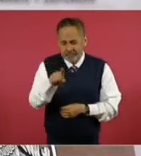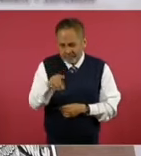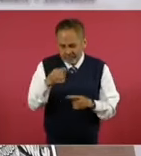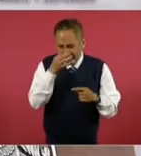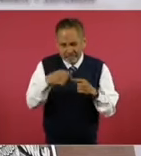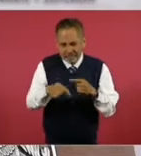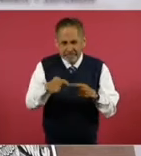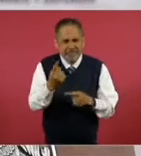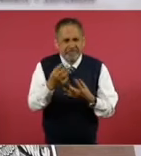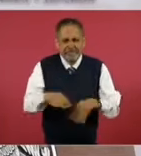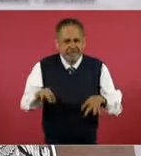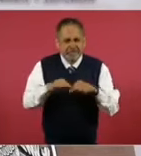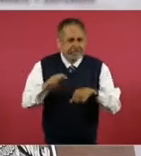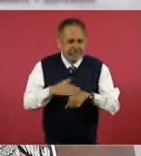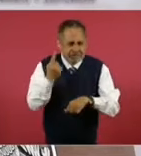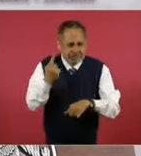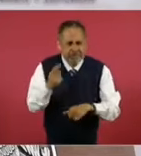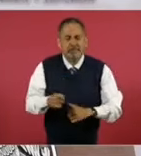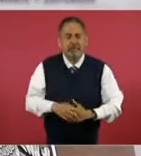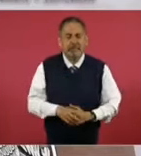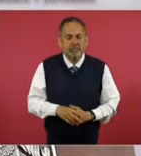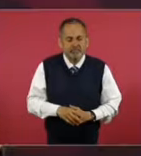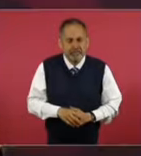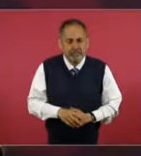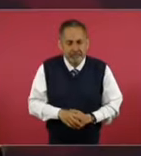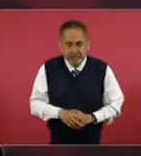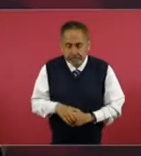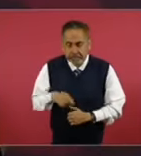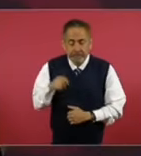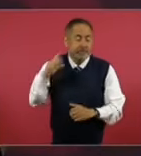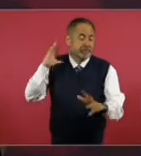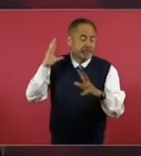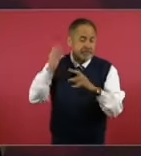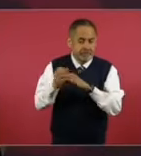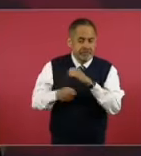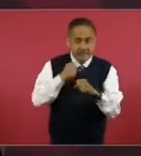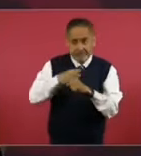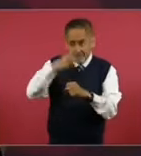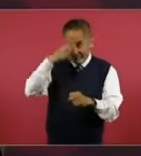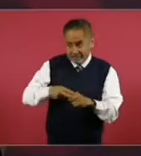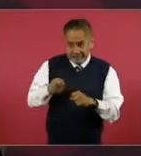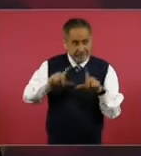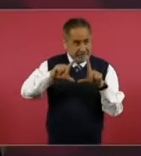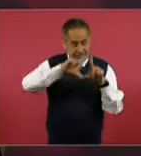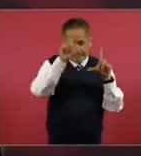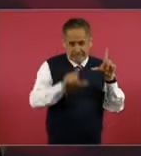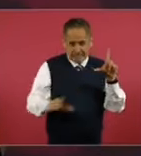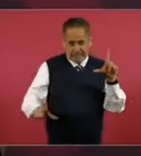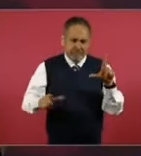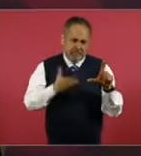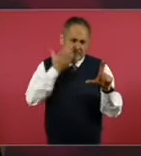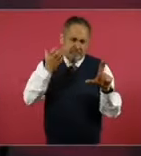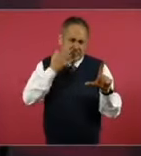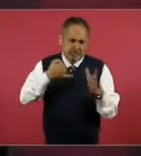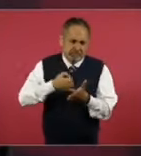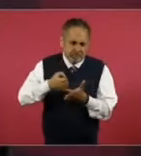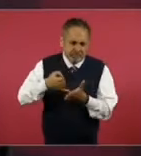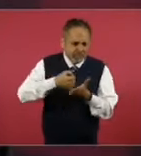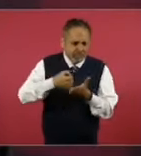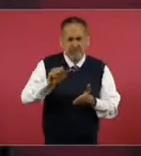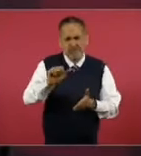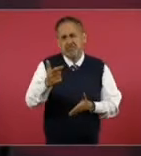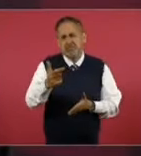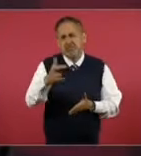¿por qué es importante eso? Durante milenios, lo que hoy llamamos México fue un país agrario y en buena medida lo sigue